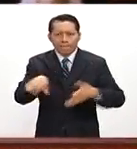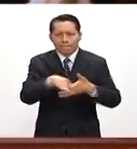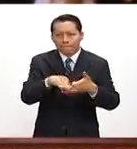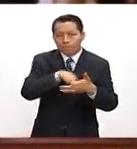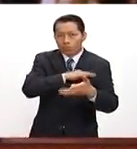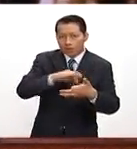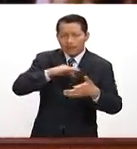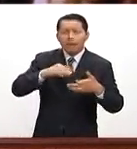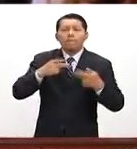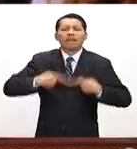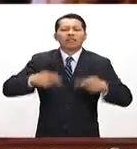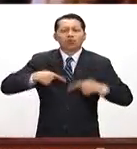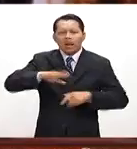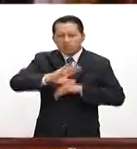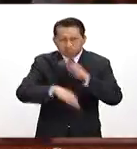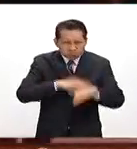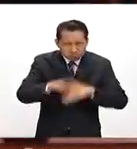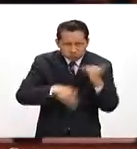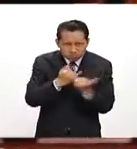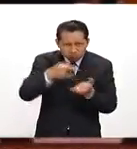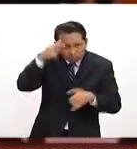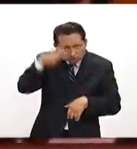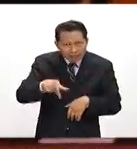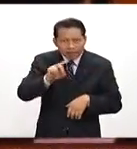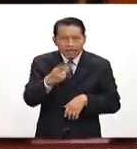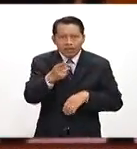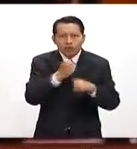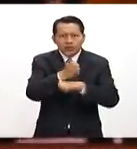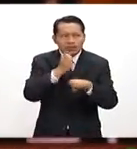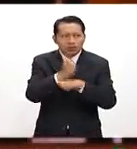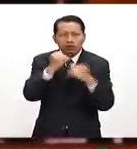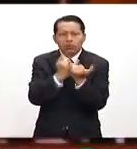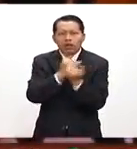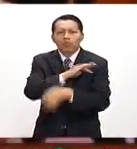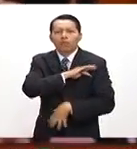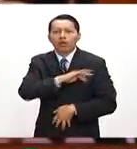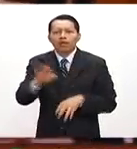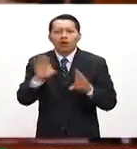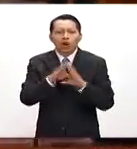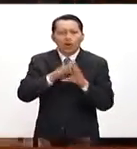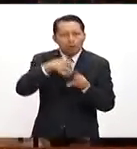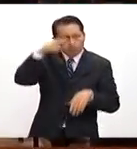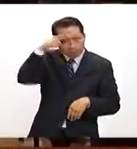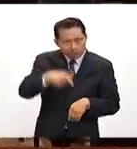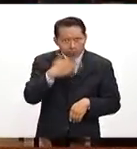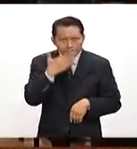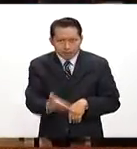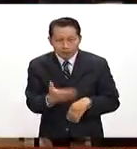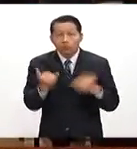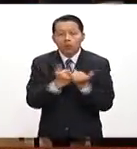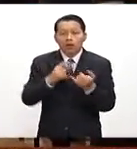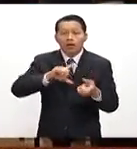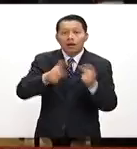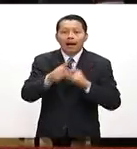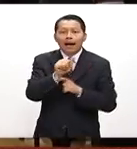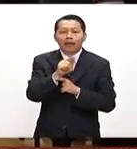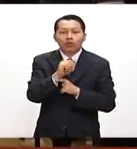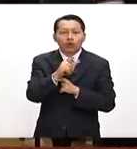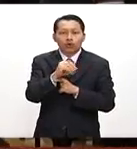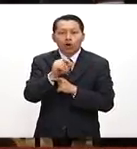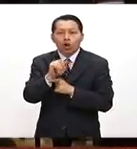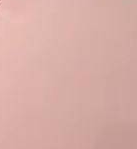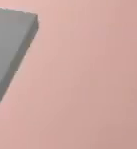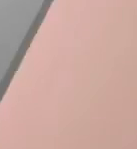cadáveres con registro de no identificado en las 32 entidades del país comiencen a ser identificados. Para México al Día, Antonio López.